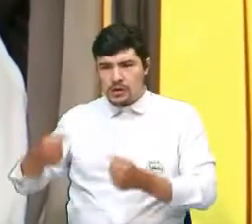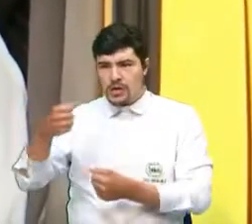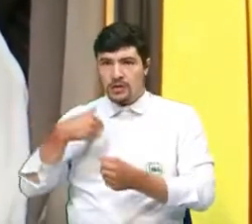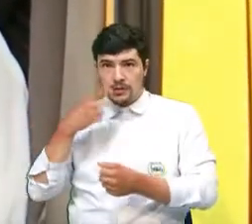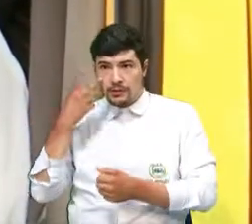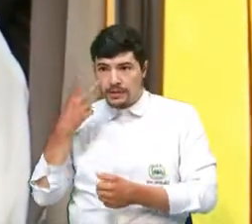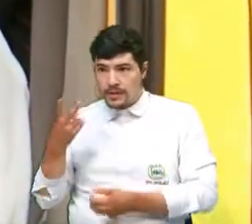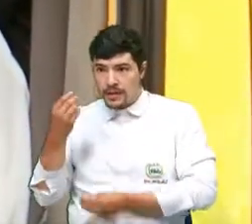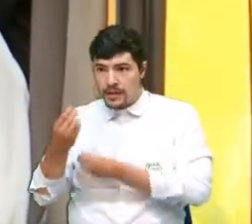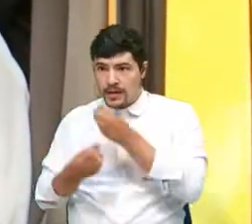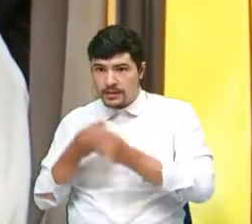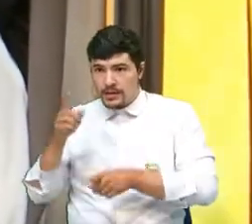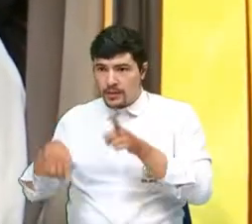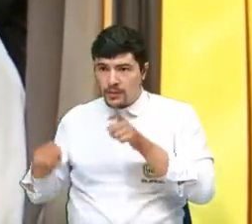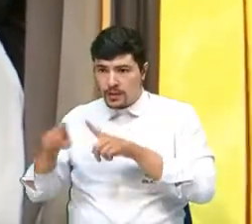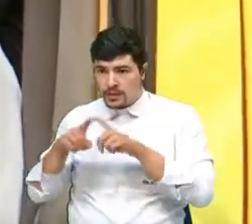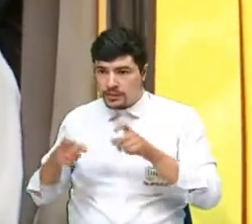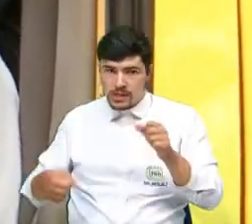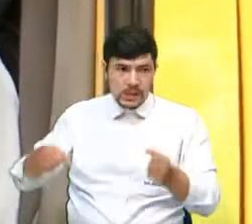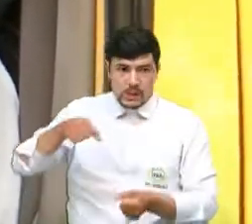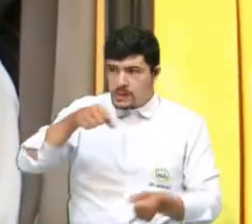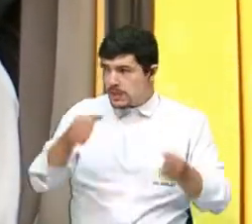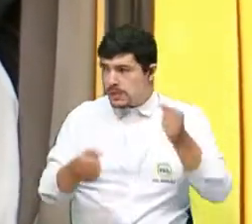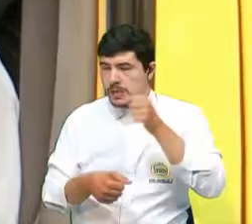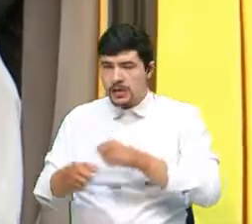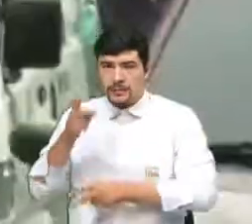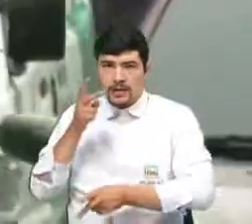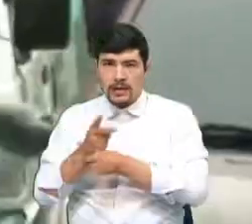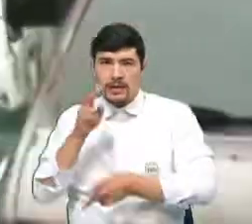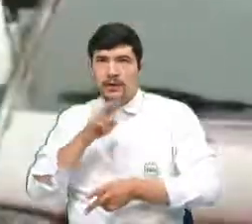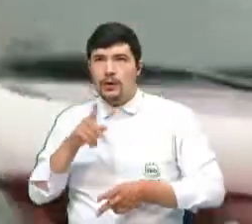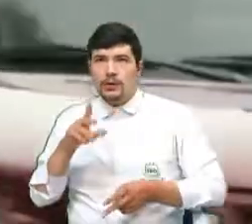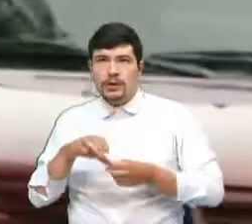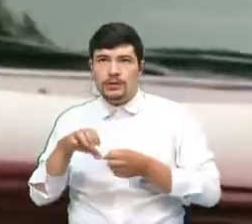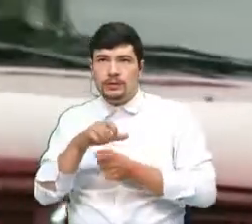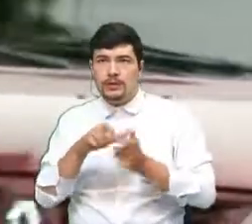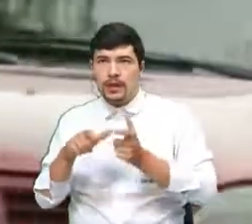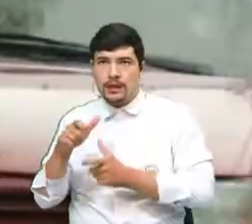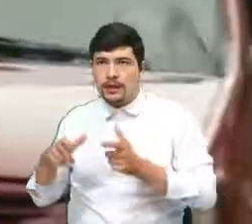haciendo unas maromas que ponen en peligro el resto de la ciudadanía.